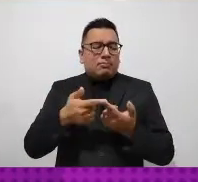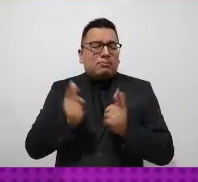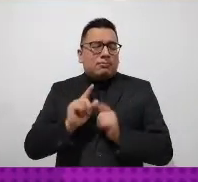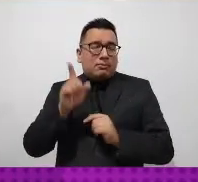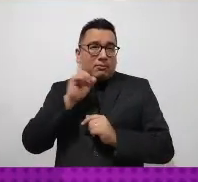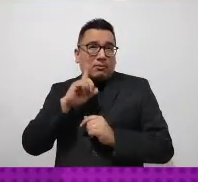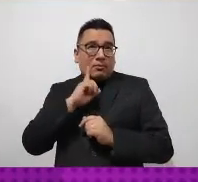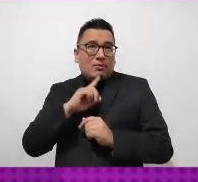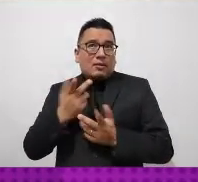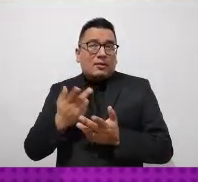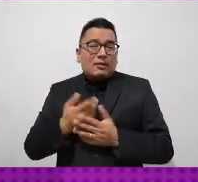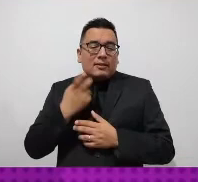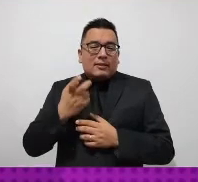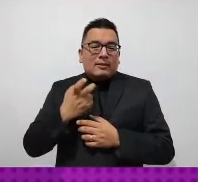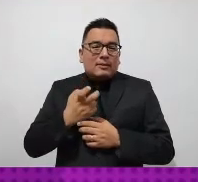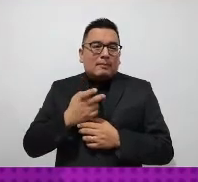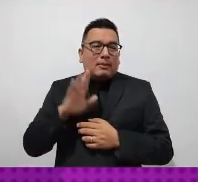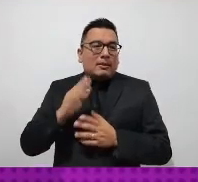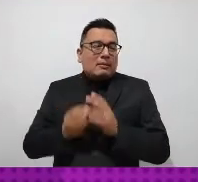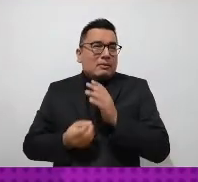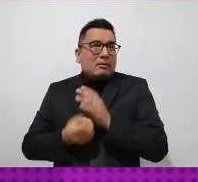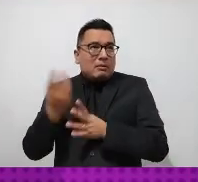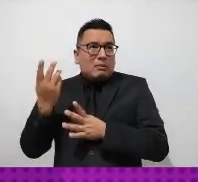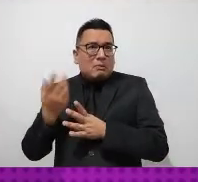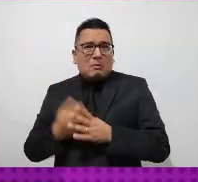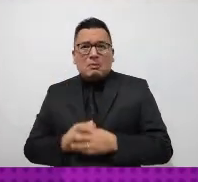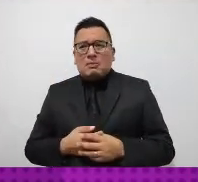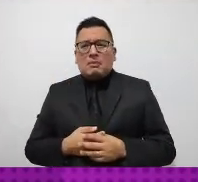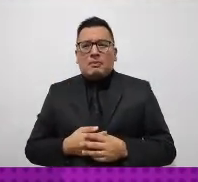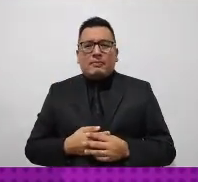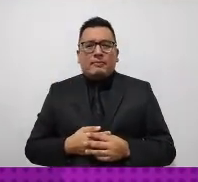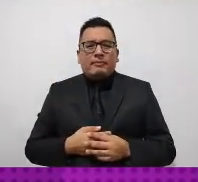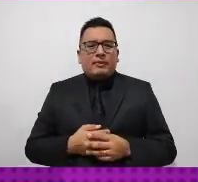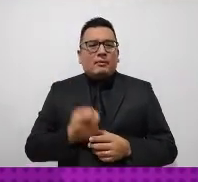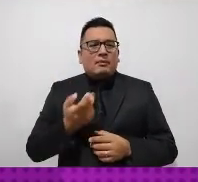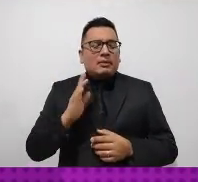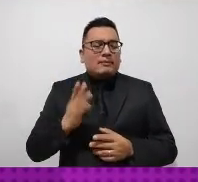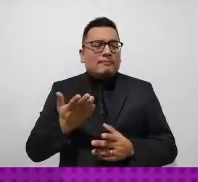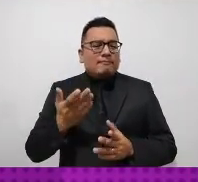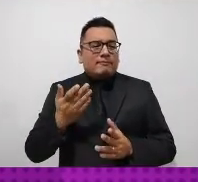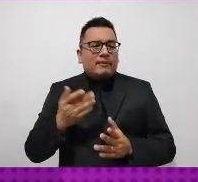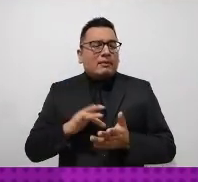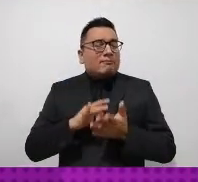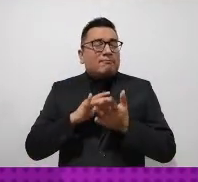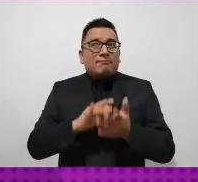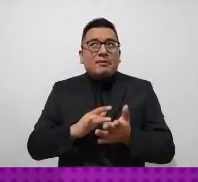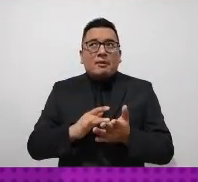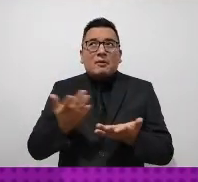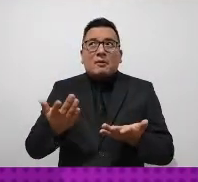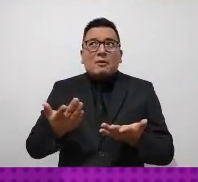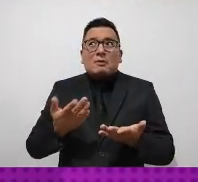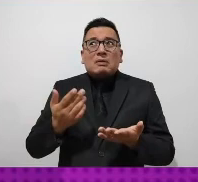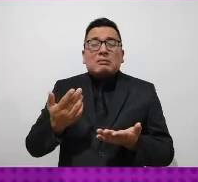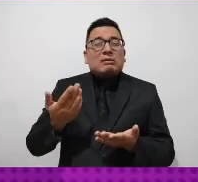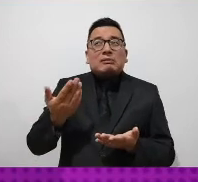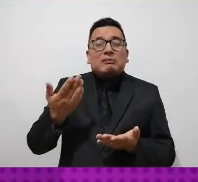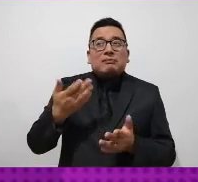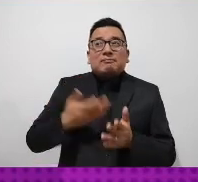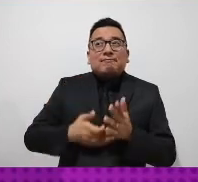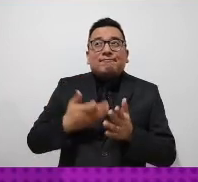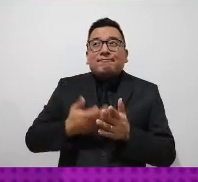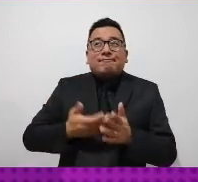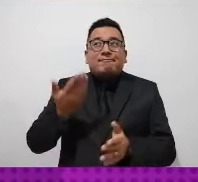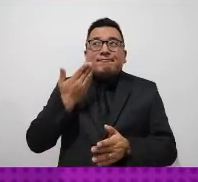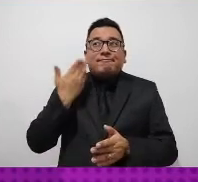Mujeres Electas, pues es algo totalmente nuevo, es un apoyo que no estaban acostumbradas a recibir? Exactamente, de hecho es